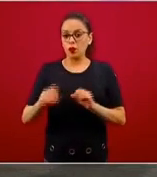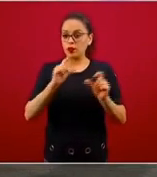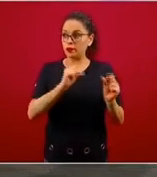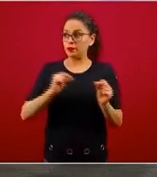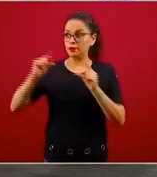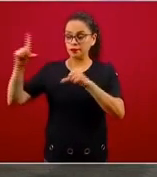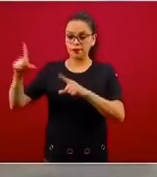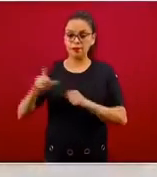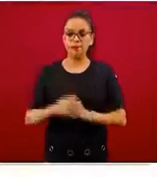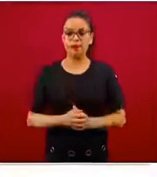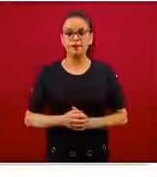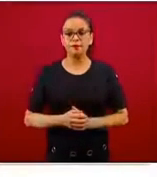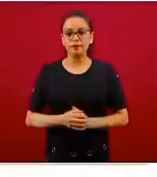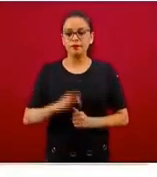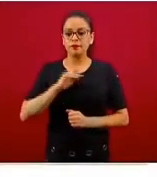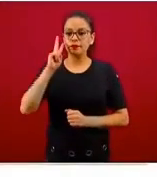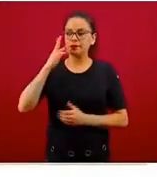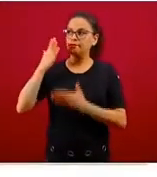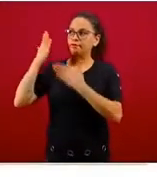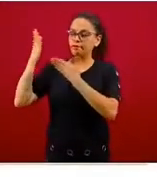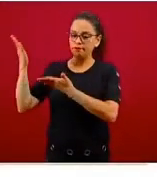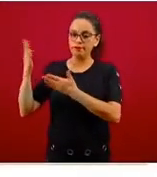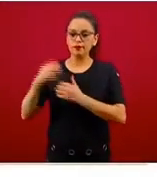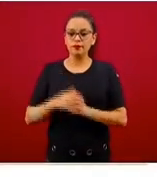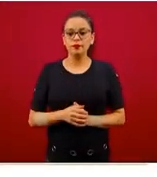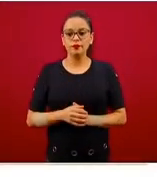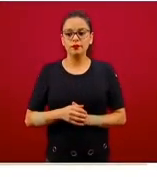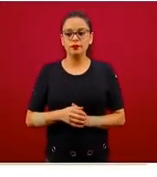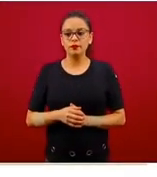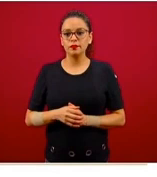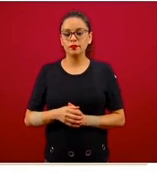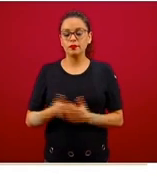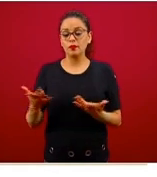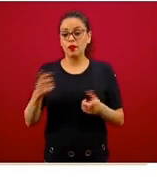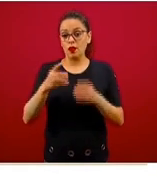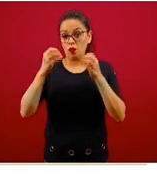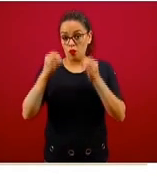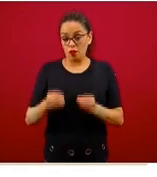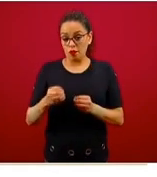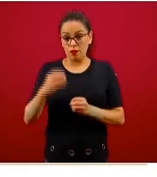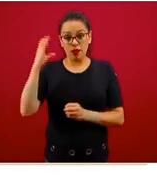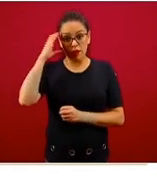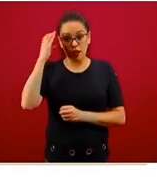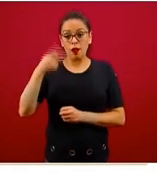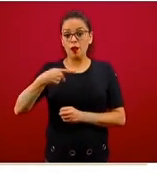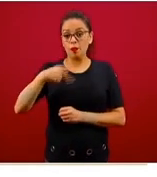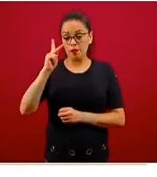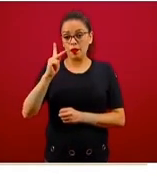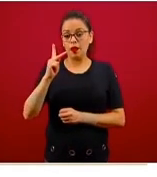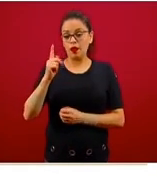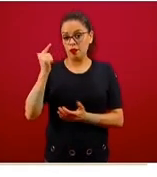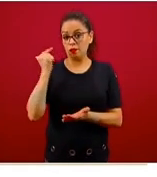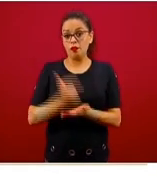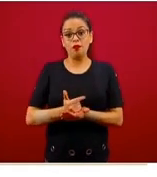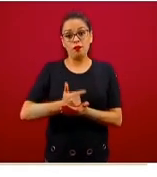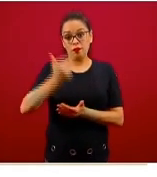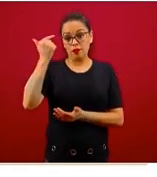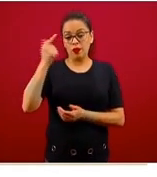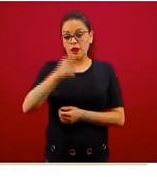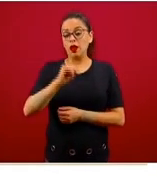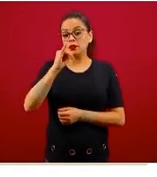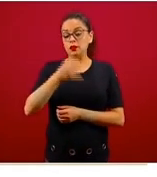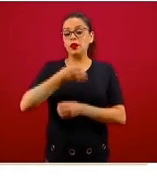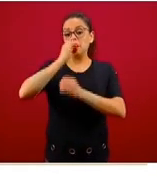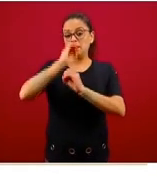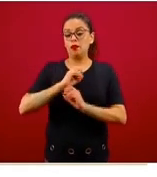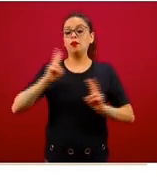2% occupation, también la with a national disponibilidad de average of ocupación, pero ahora sí de 23% las camas occupation. críticas, es decir, de aquellas que cuentan That was con the ventiladores, que general cuentan con hospital bed funcionarios